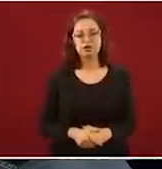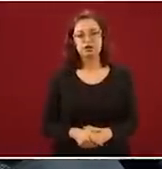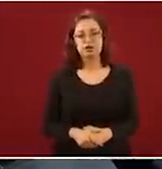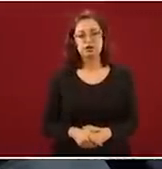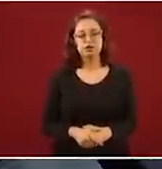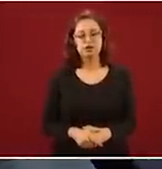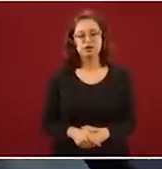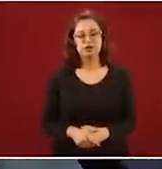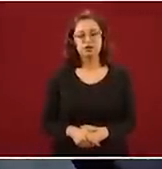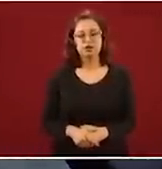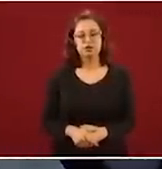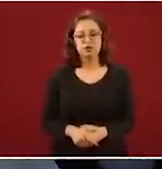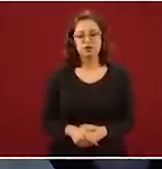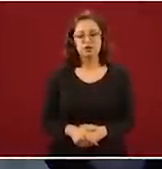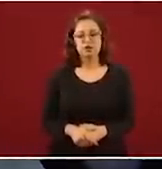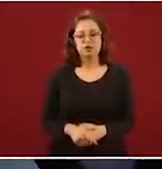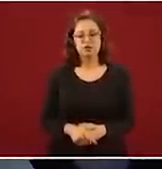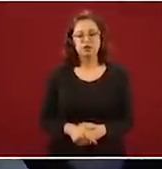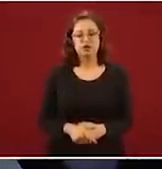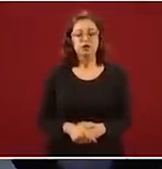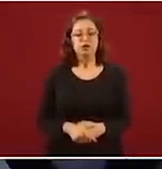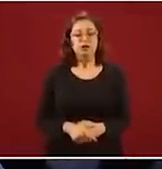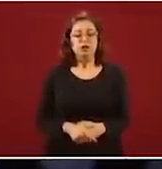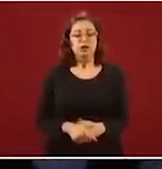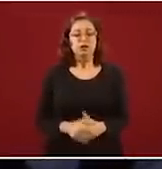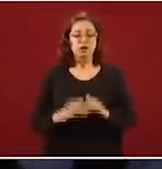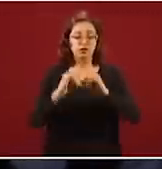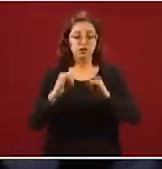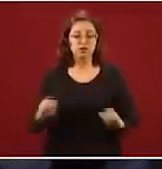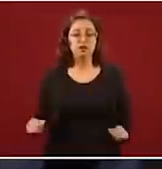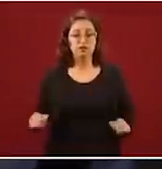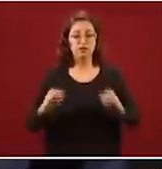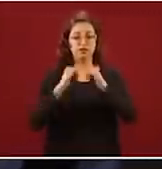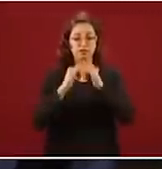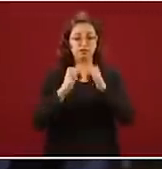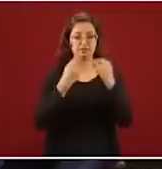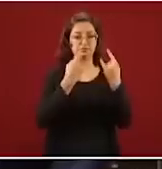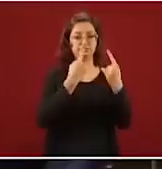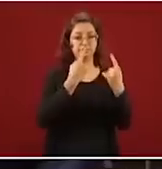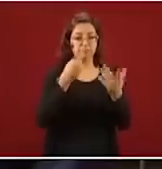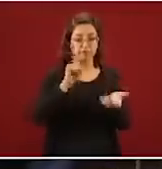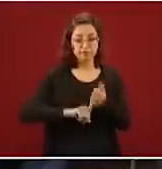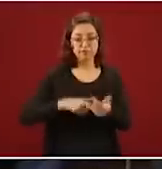los servicios de los institutos subrogados